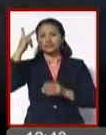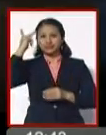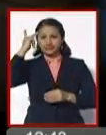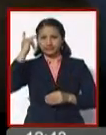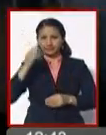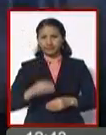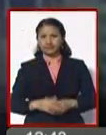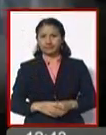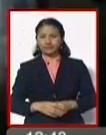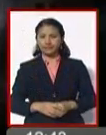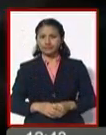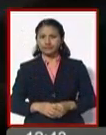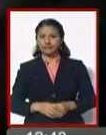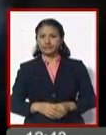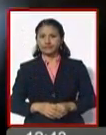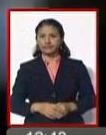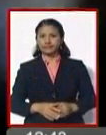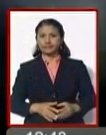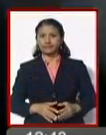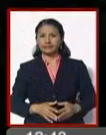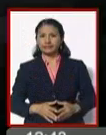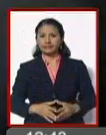política.